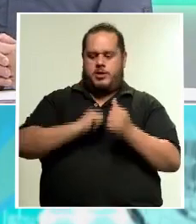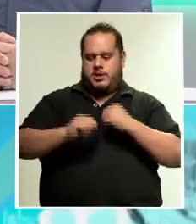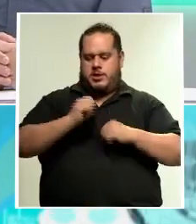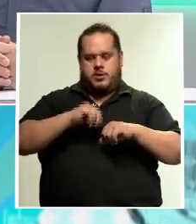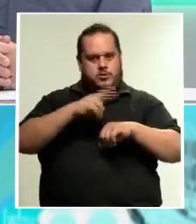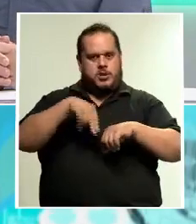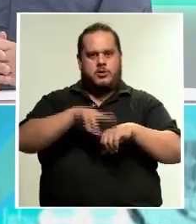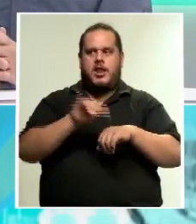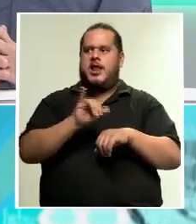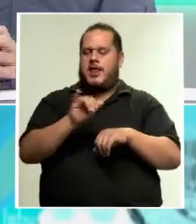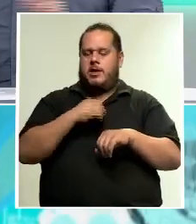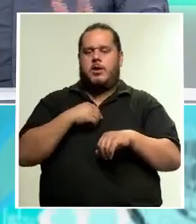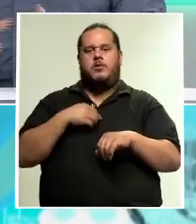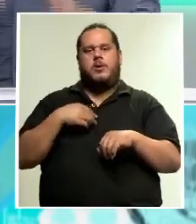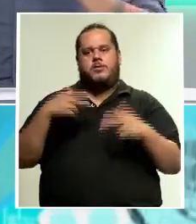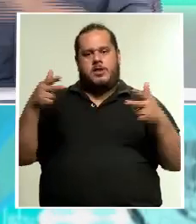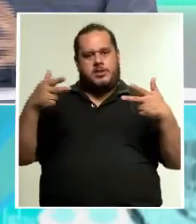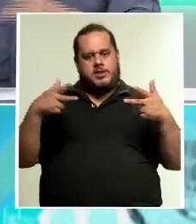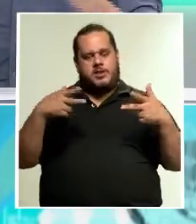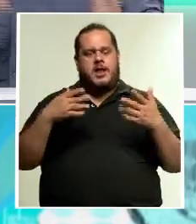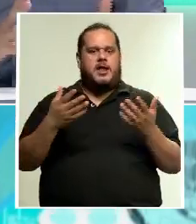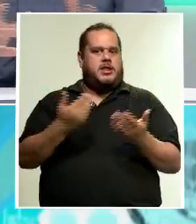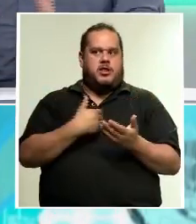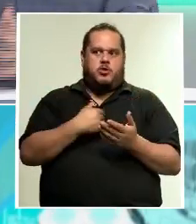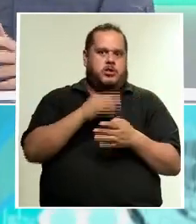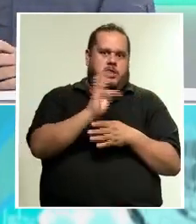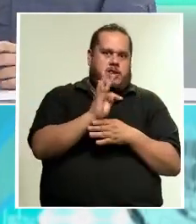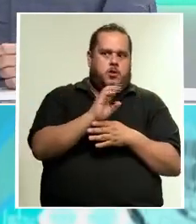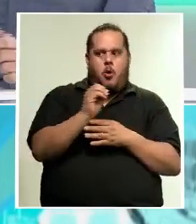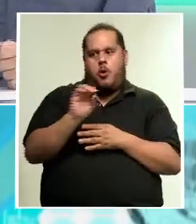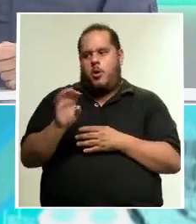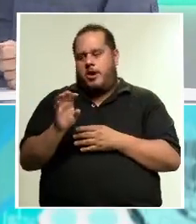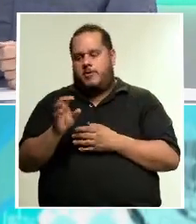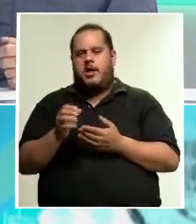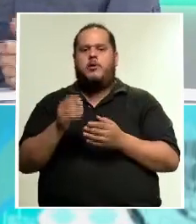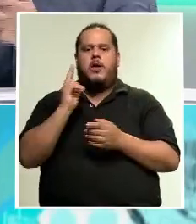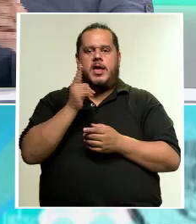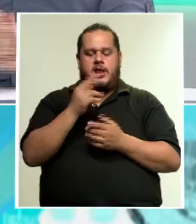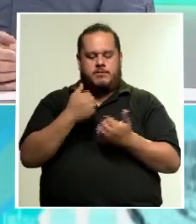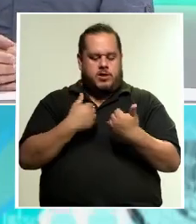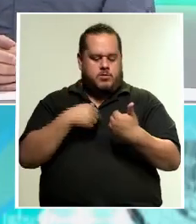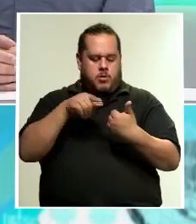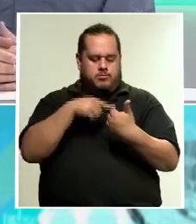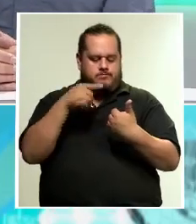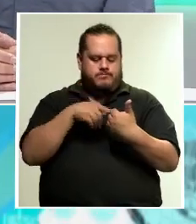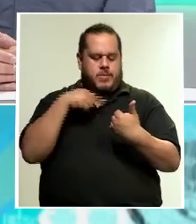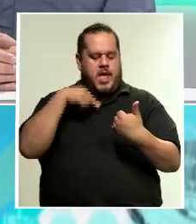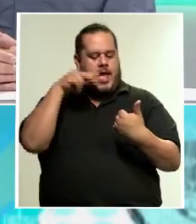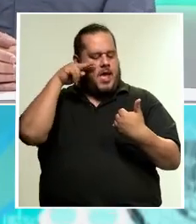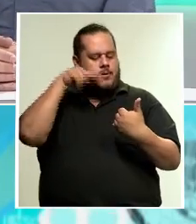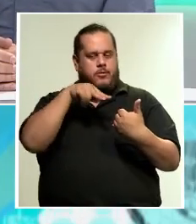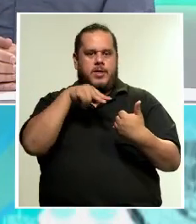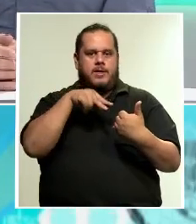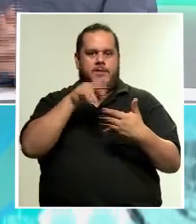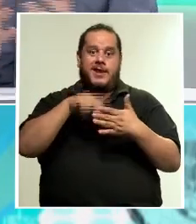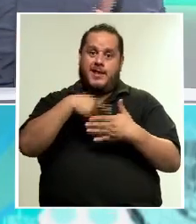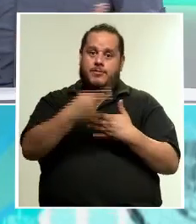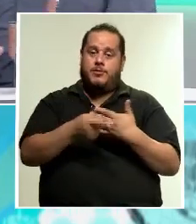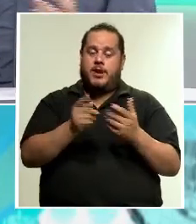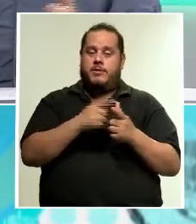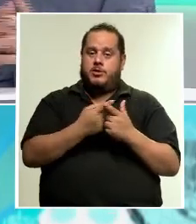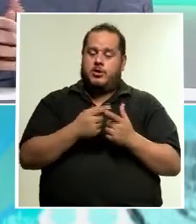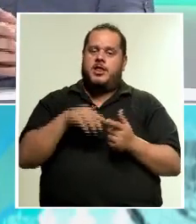vamos a estar transmitiendo, así que si de repente no tiene un televisor o una radio a mano, en el mismo teléfono puede darle seguimiento al programa, así